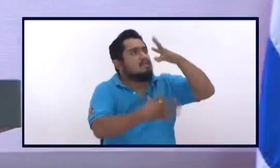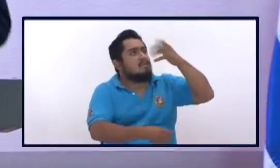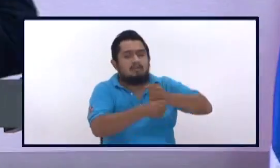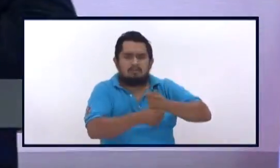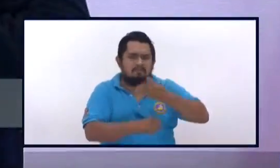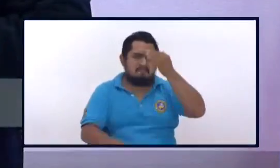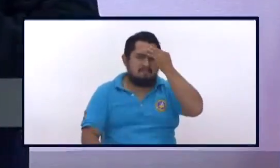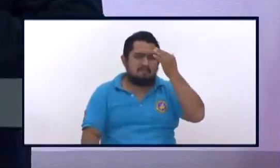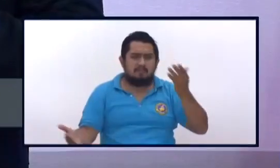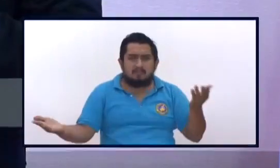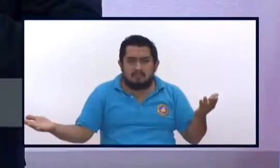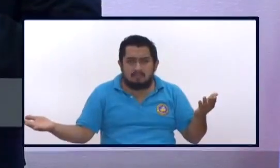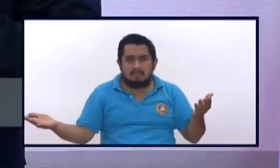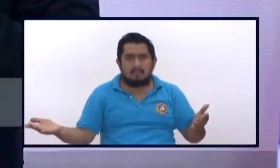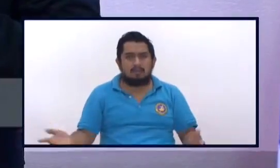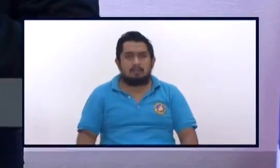confiado